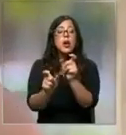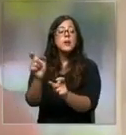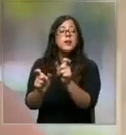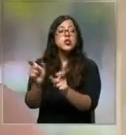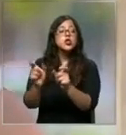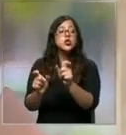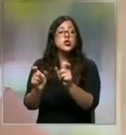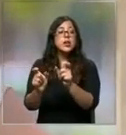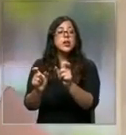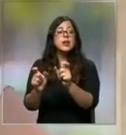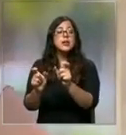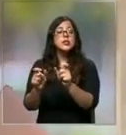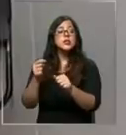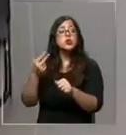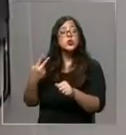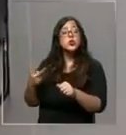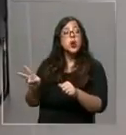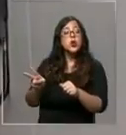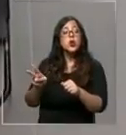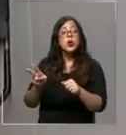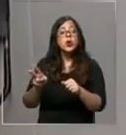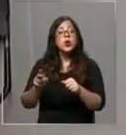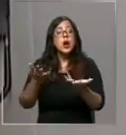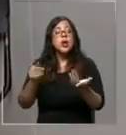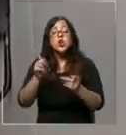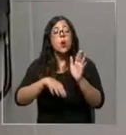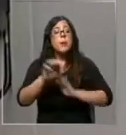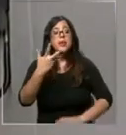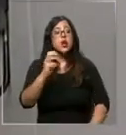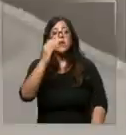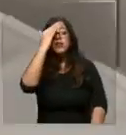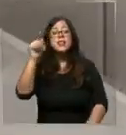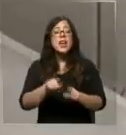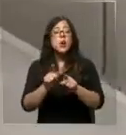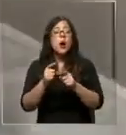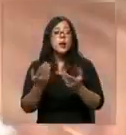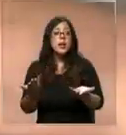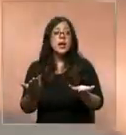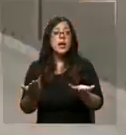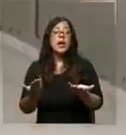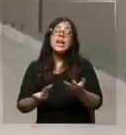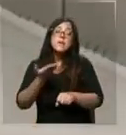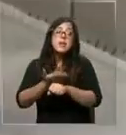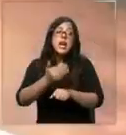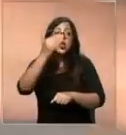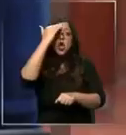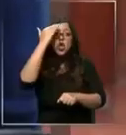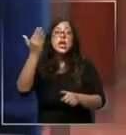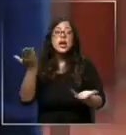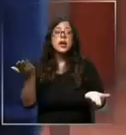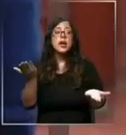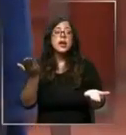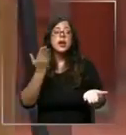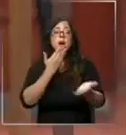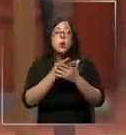empleadores, como van a ser acumulables no más allá de 90 días, ir cobrando estos días a medida que